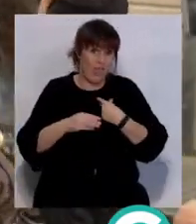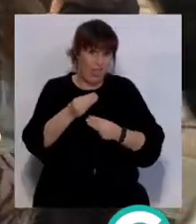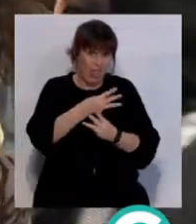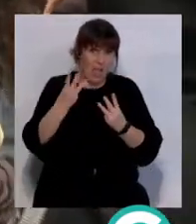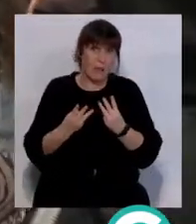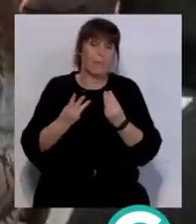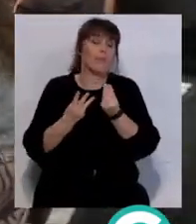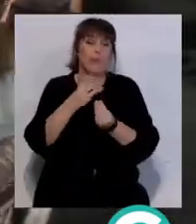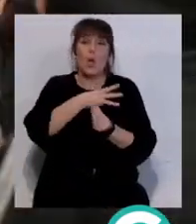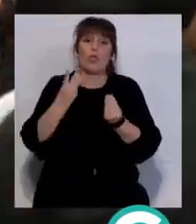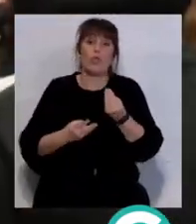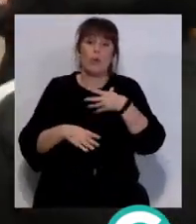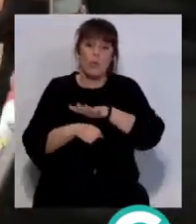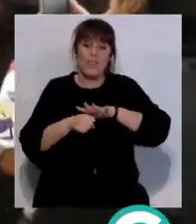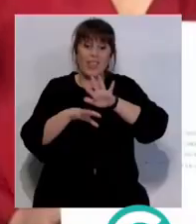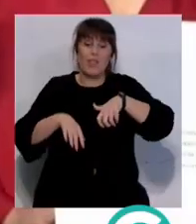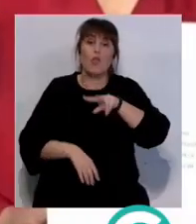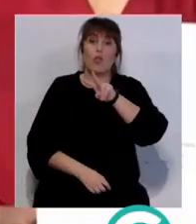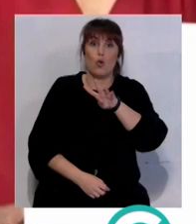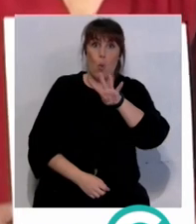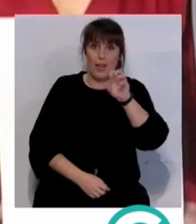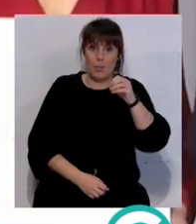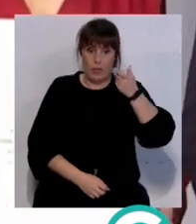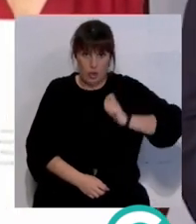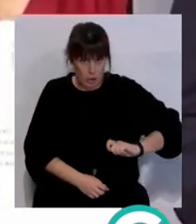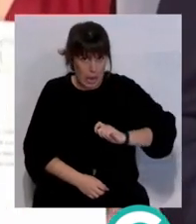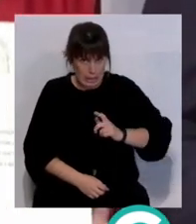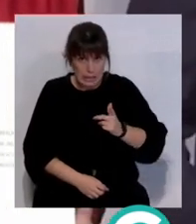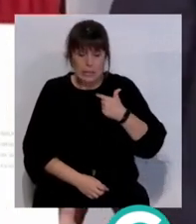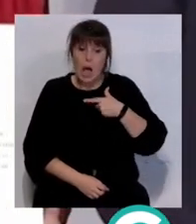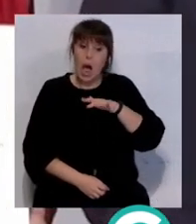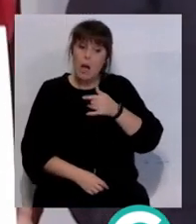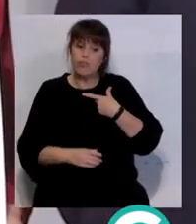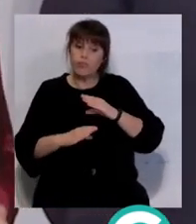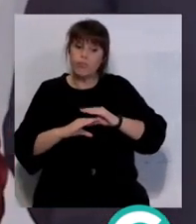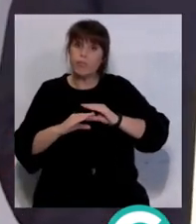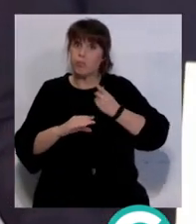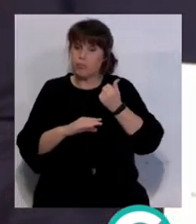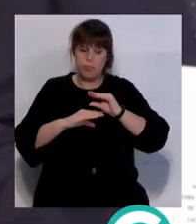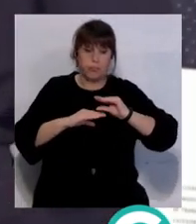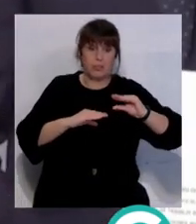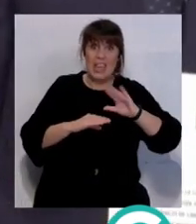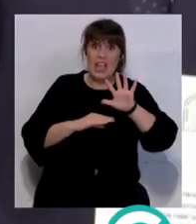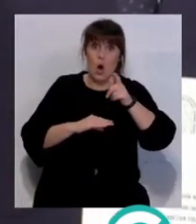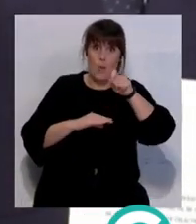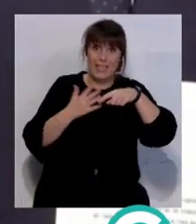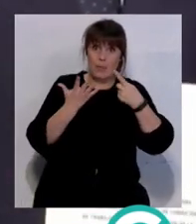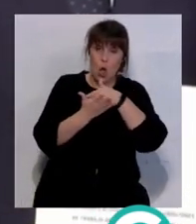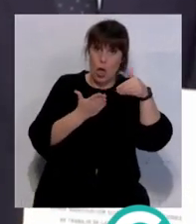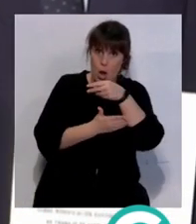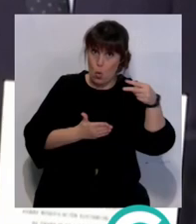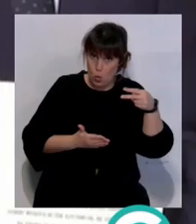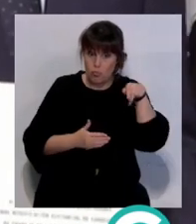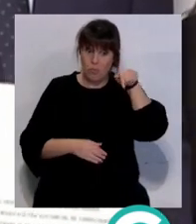son 240 profesionales. Con este objetivo se ha incluido una partida económica de 5,6 millones de euros,